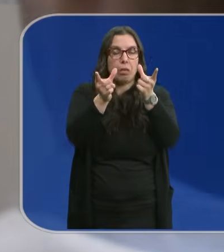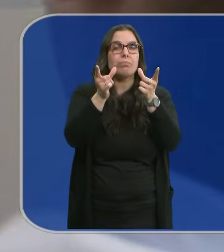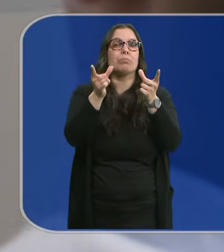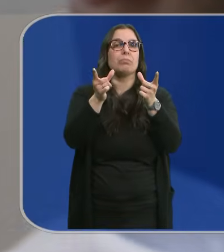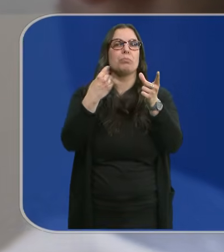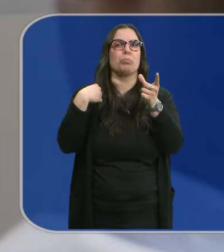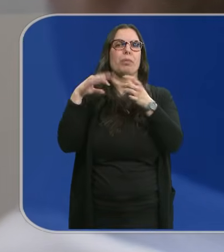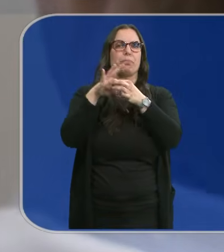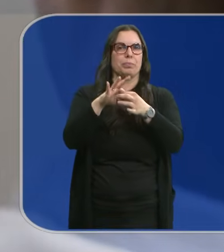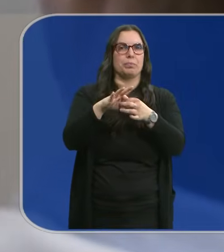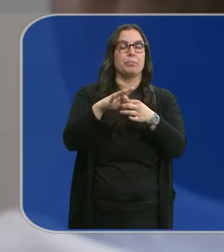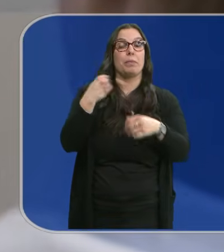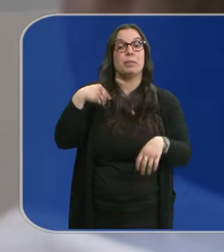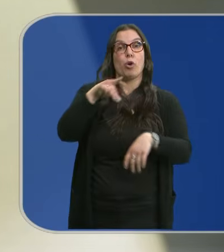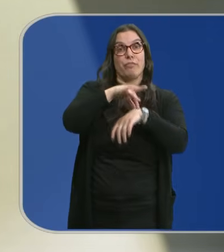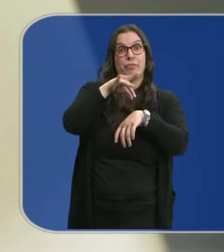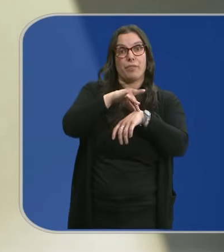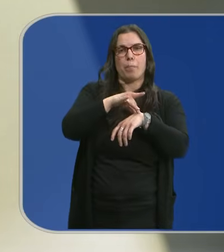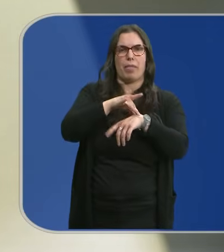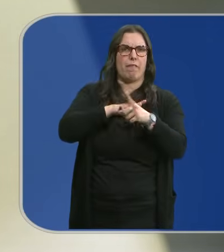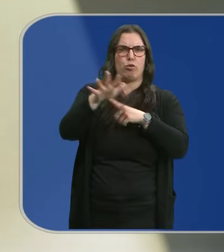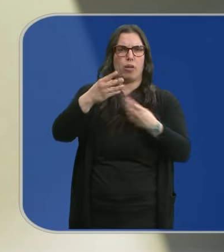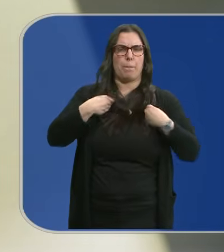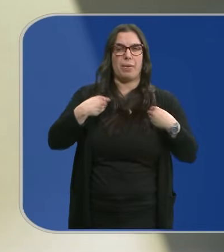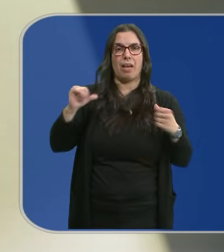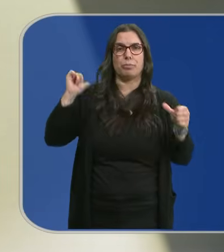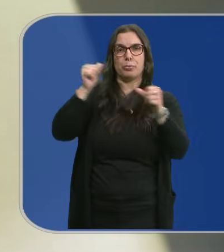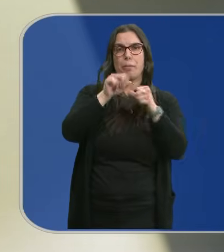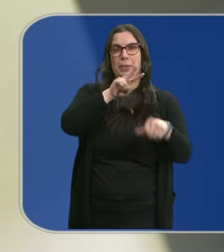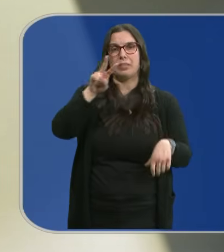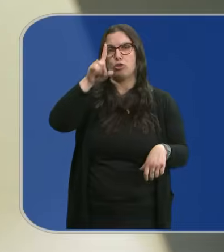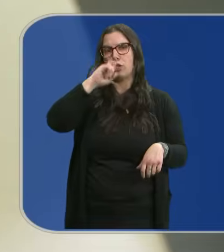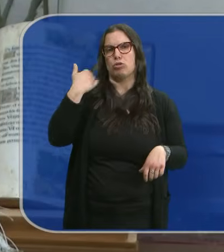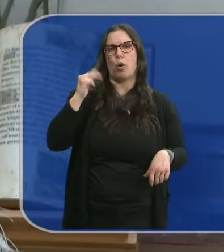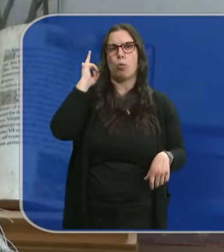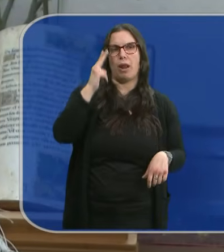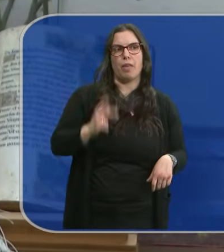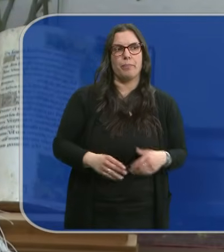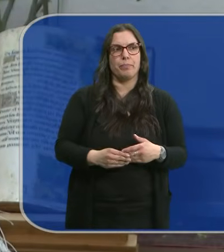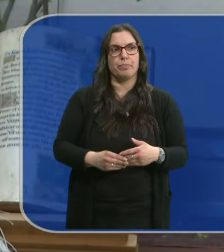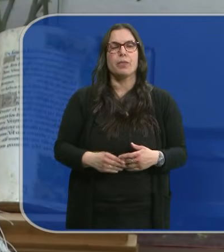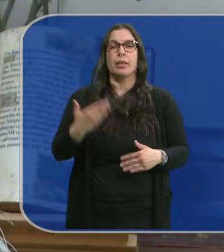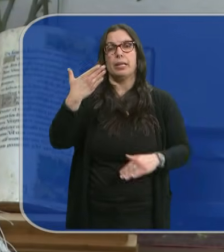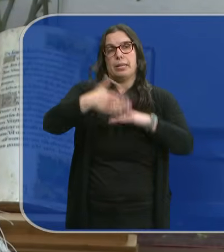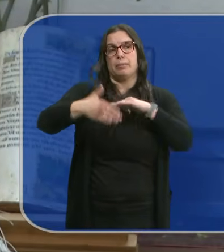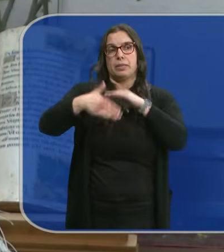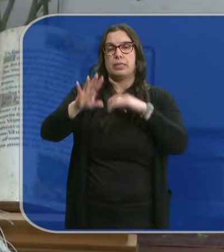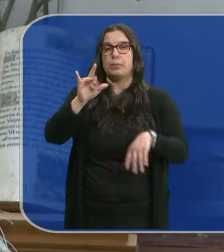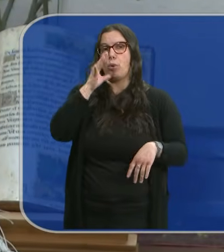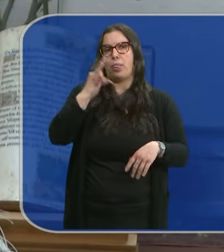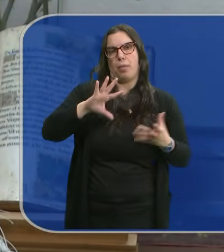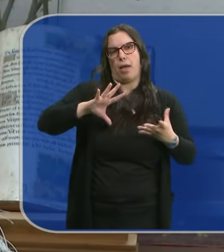padecer esta enfermedad. Una enfermedad que ha marcado su vida, lleva 22 años jubilada. A ver, esto condiciona porque te tienes